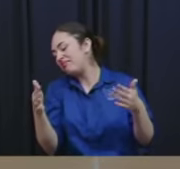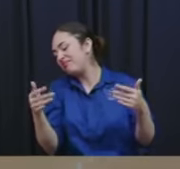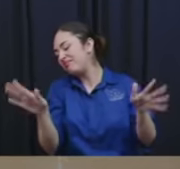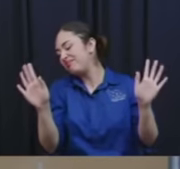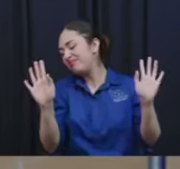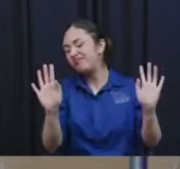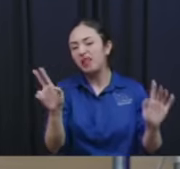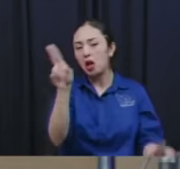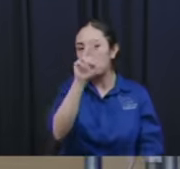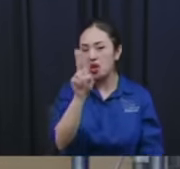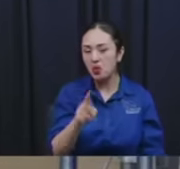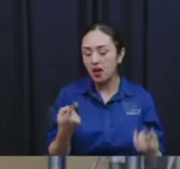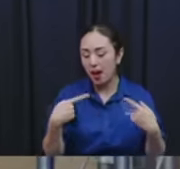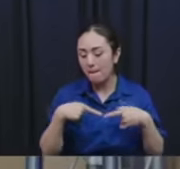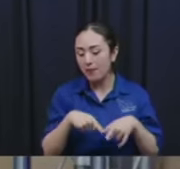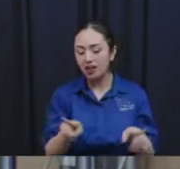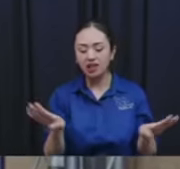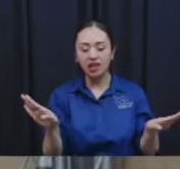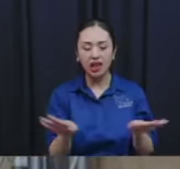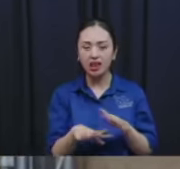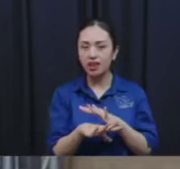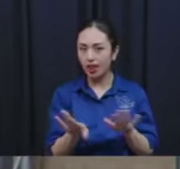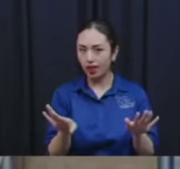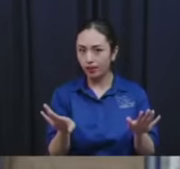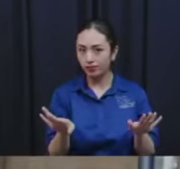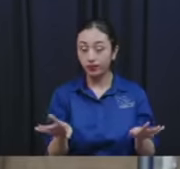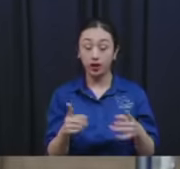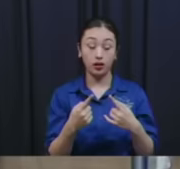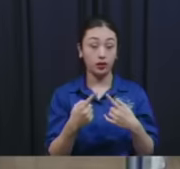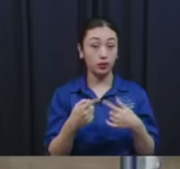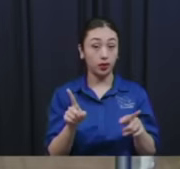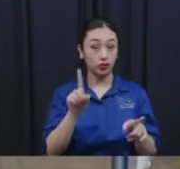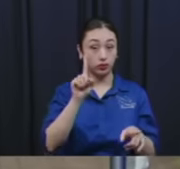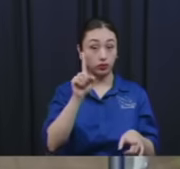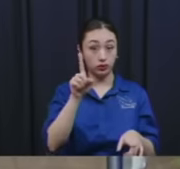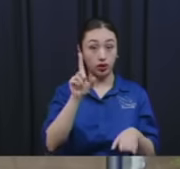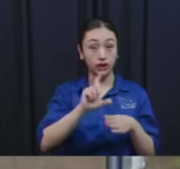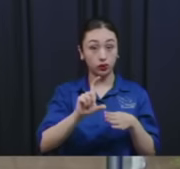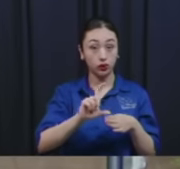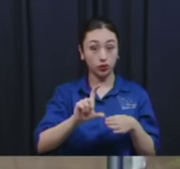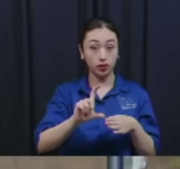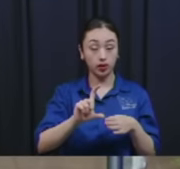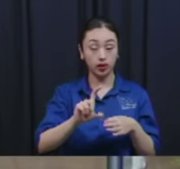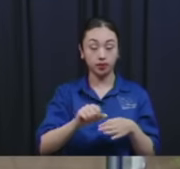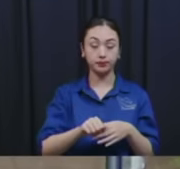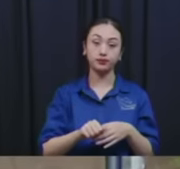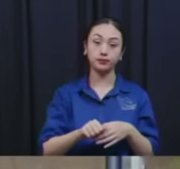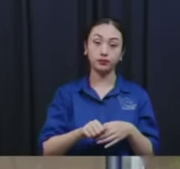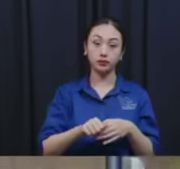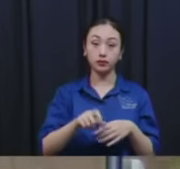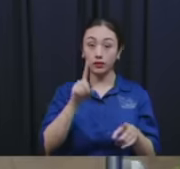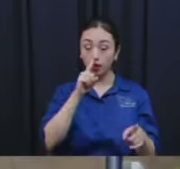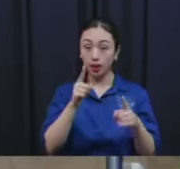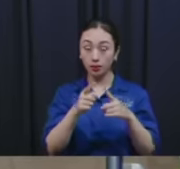pasar y no pasa una de las cosas que que le están criticando también al presidente mexicano es que no